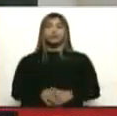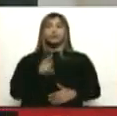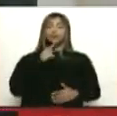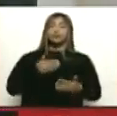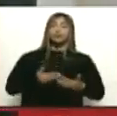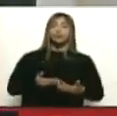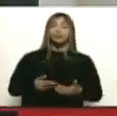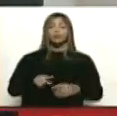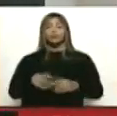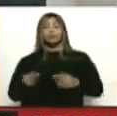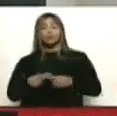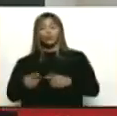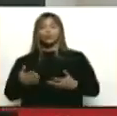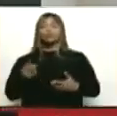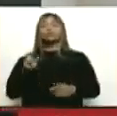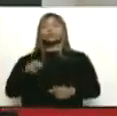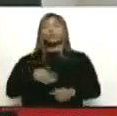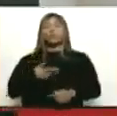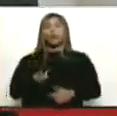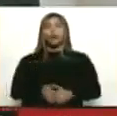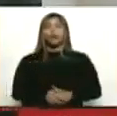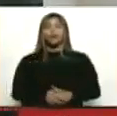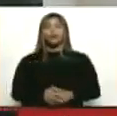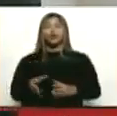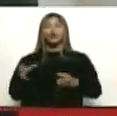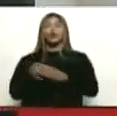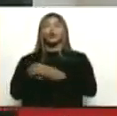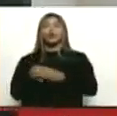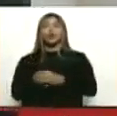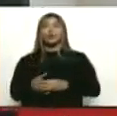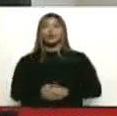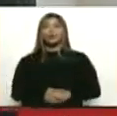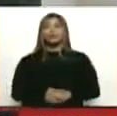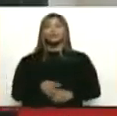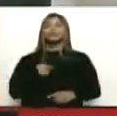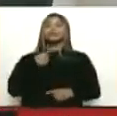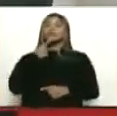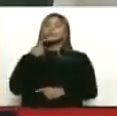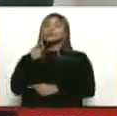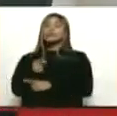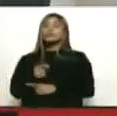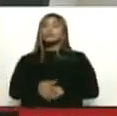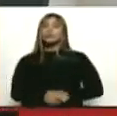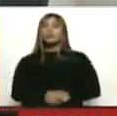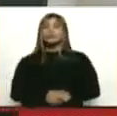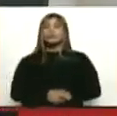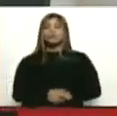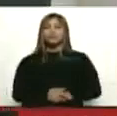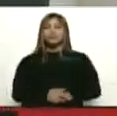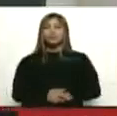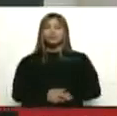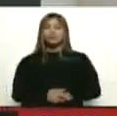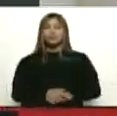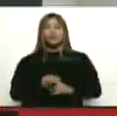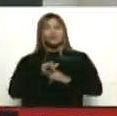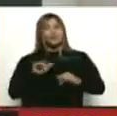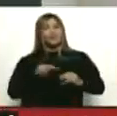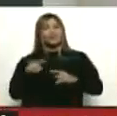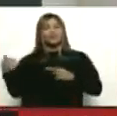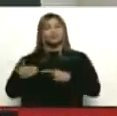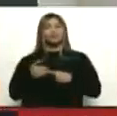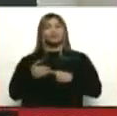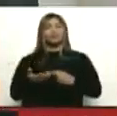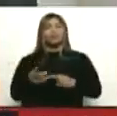contrapesos que existe en Estados Unidos, sí es posible que el Congreso le indique que derogue ese decreto,